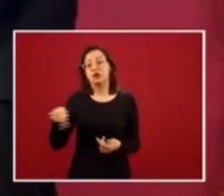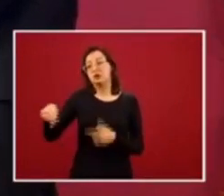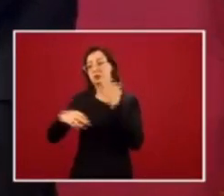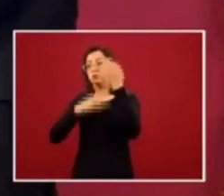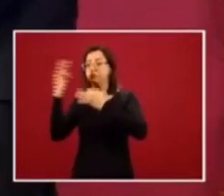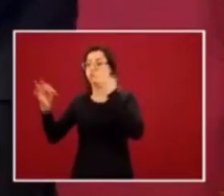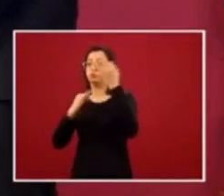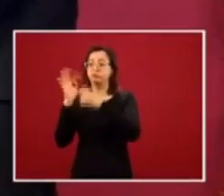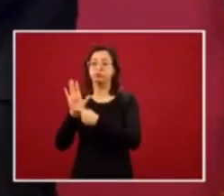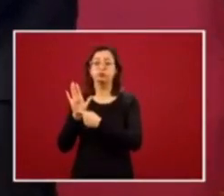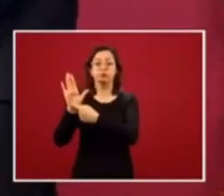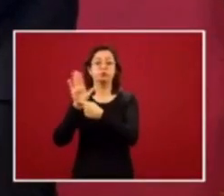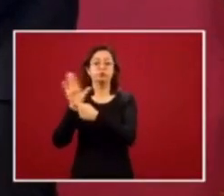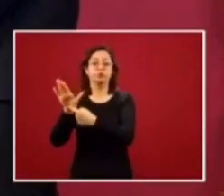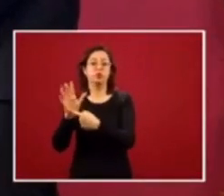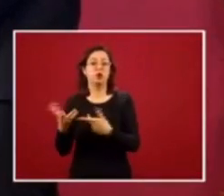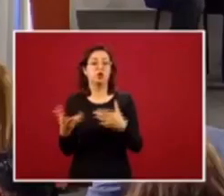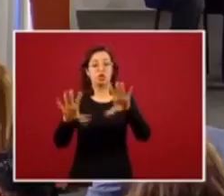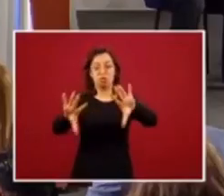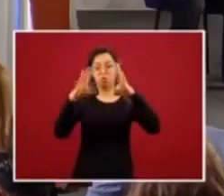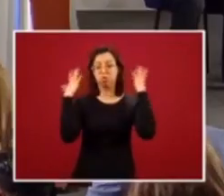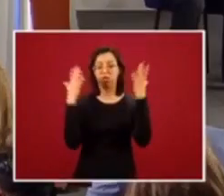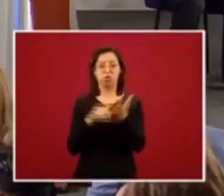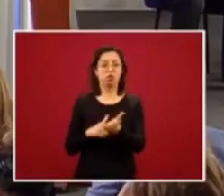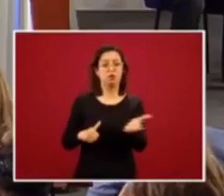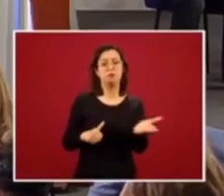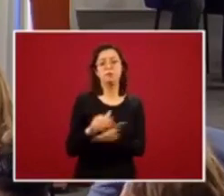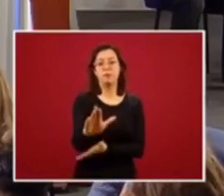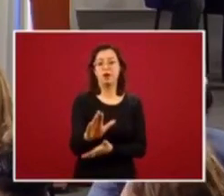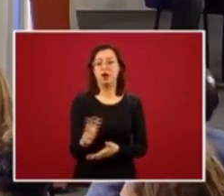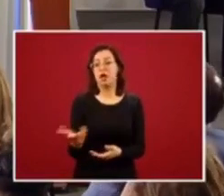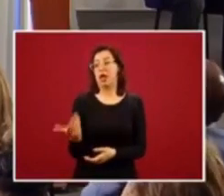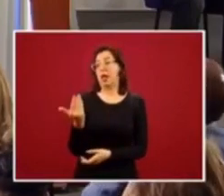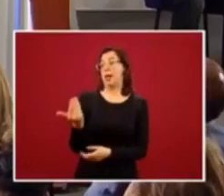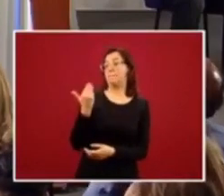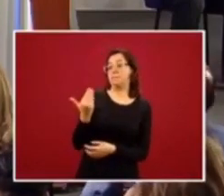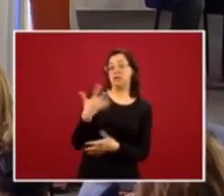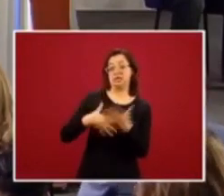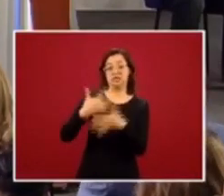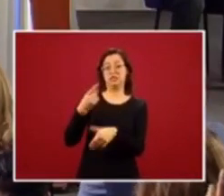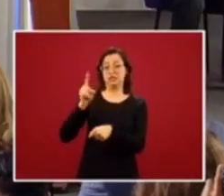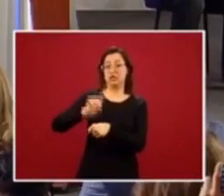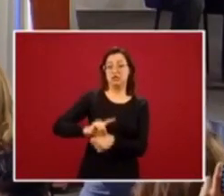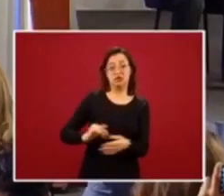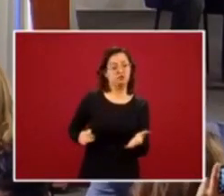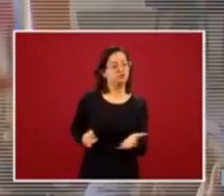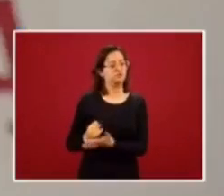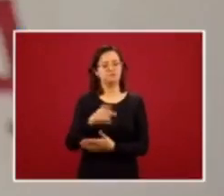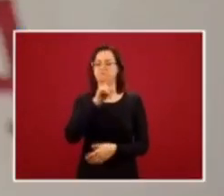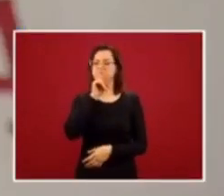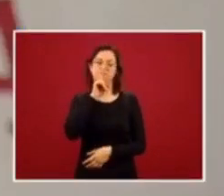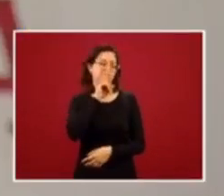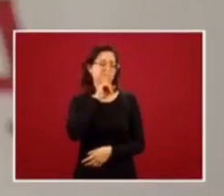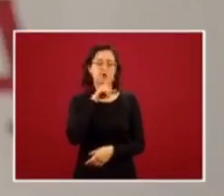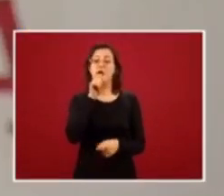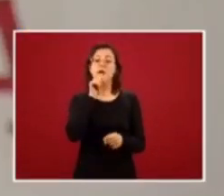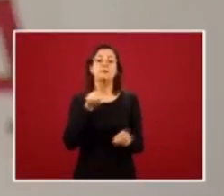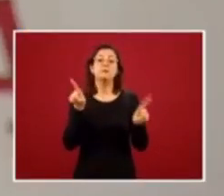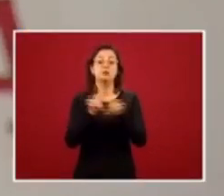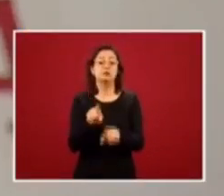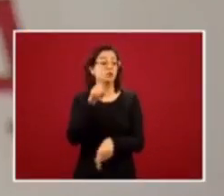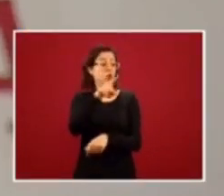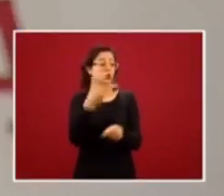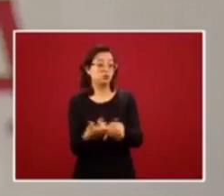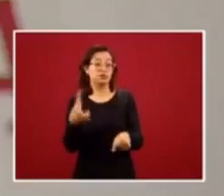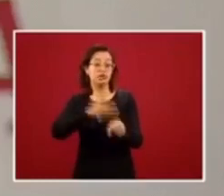no es una decisión precipitada ni tiene que ver con eventos de los últimos 15 días tampoco tiene que ver con que el hospital